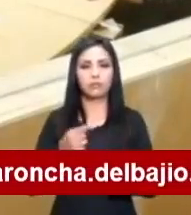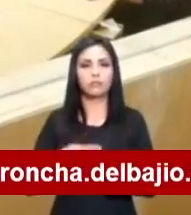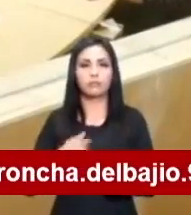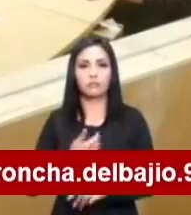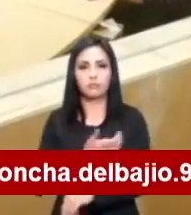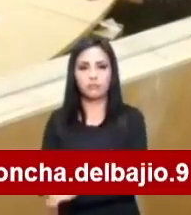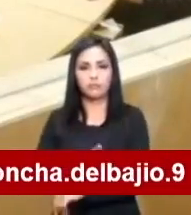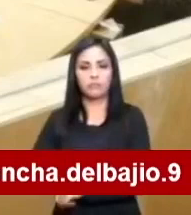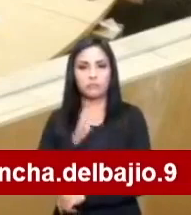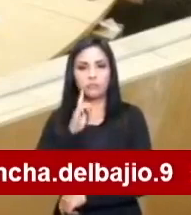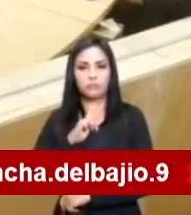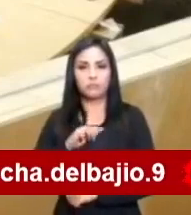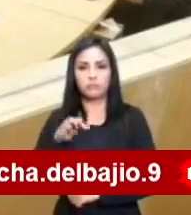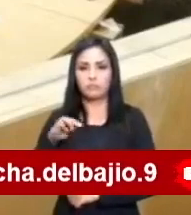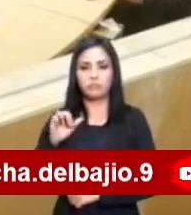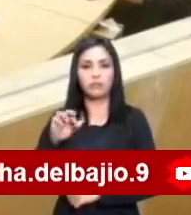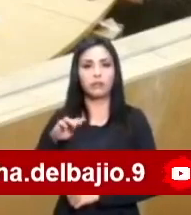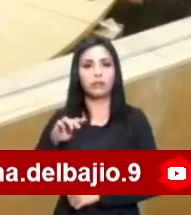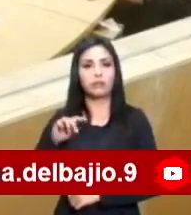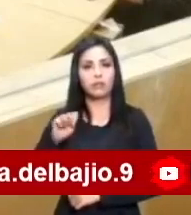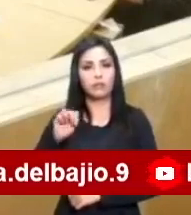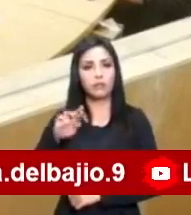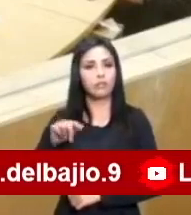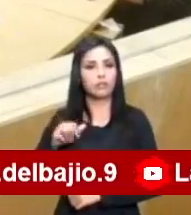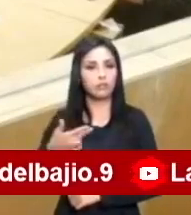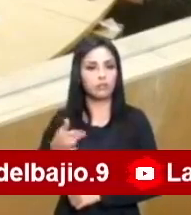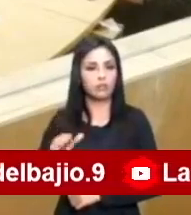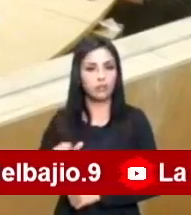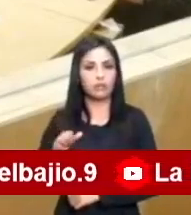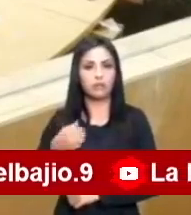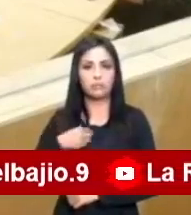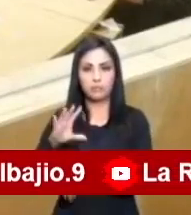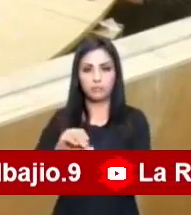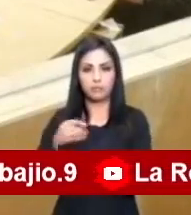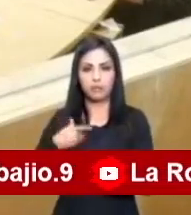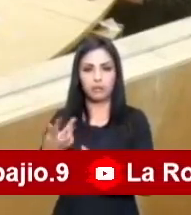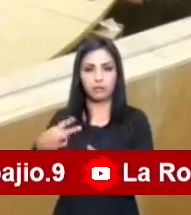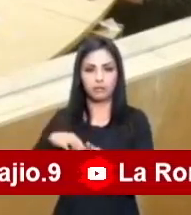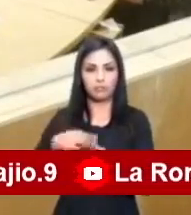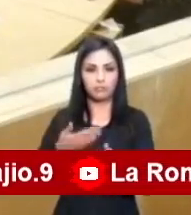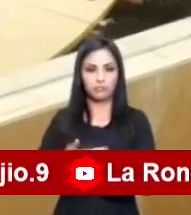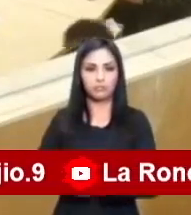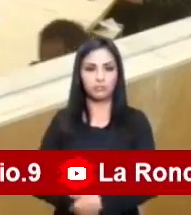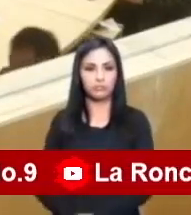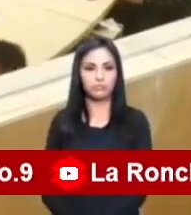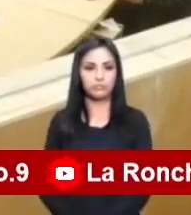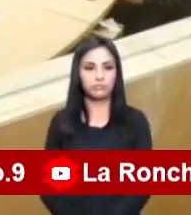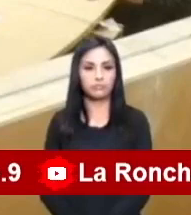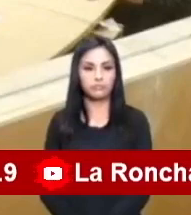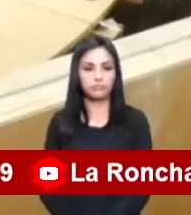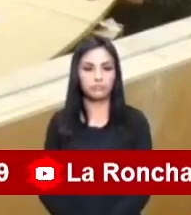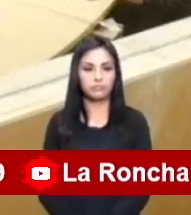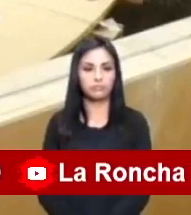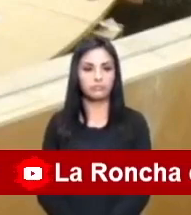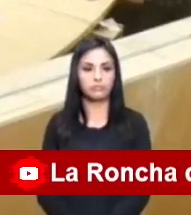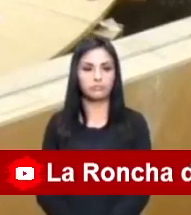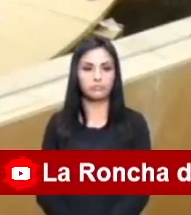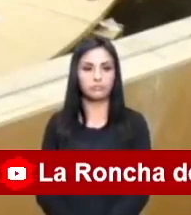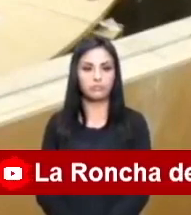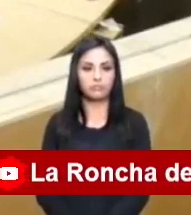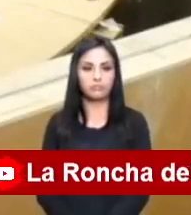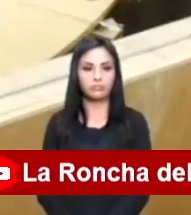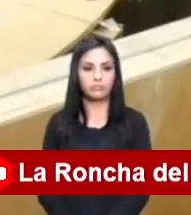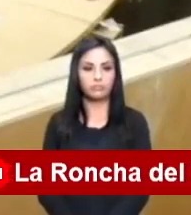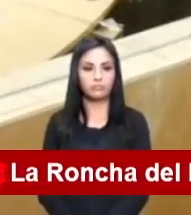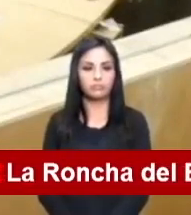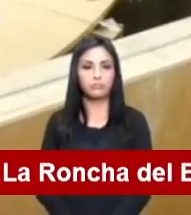pública que atienda las necesidades de esa circunscripción territorial lo cual Bueno pues representa un logro importante